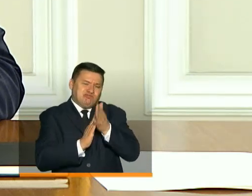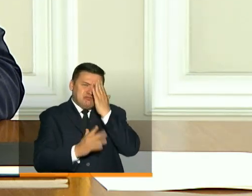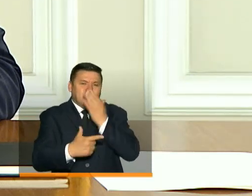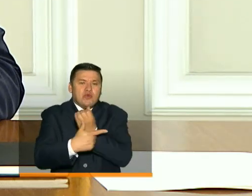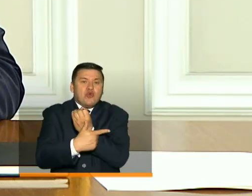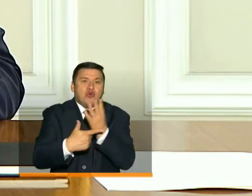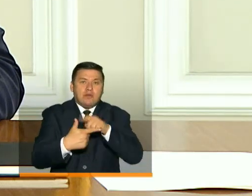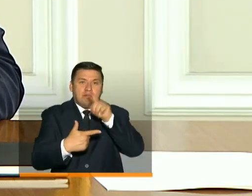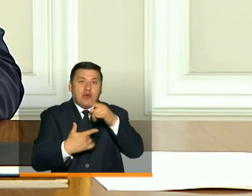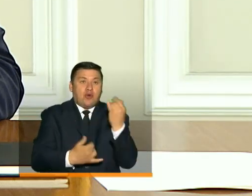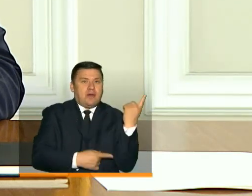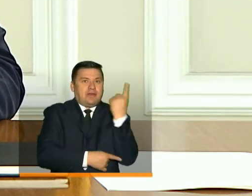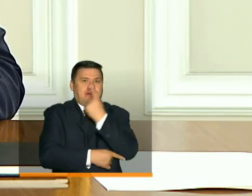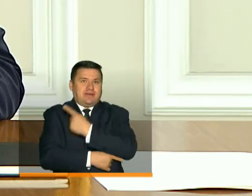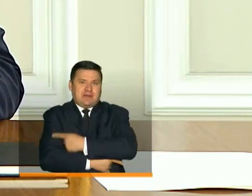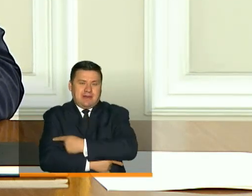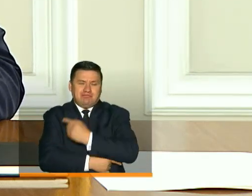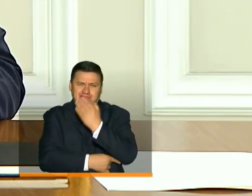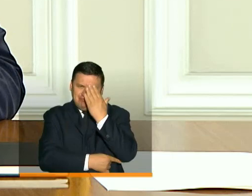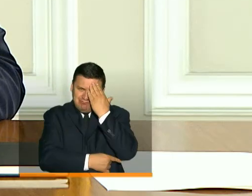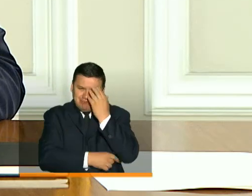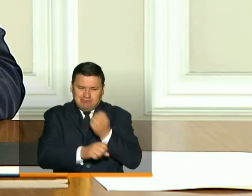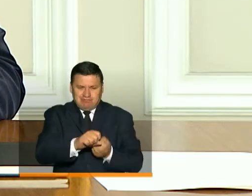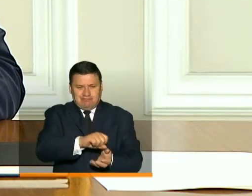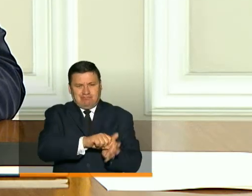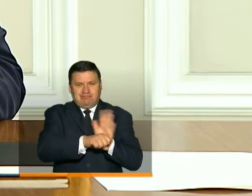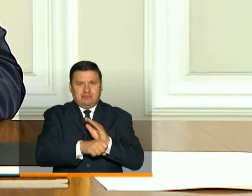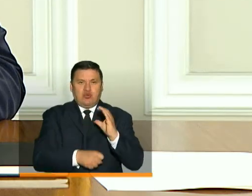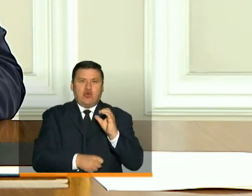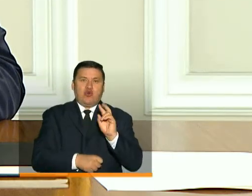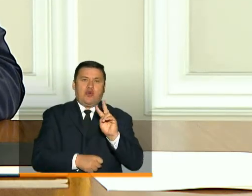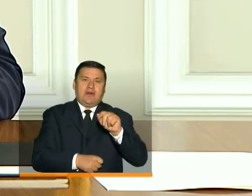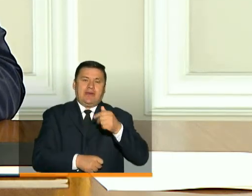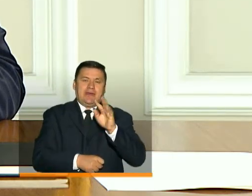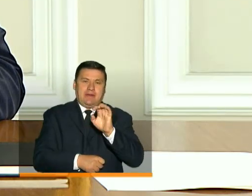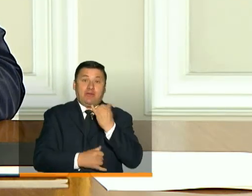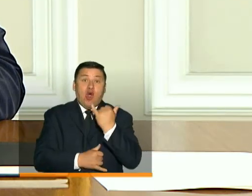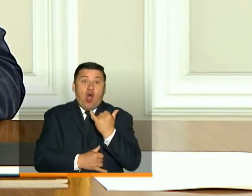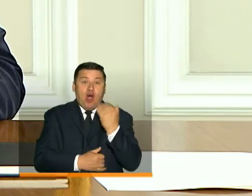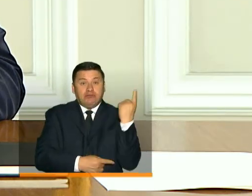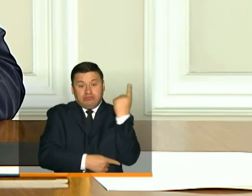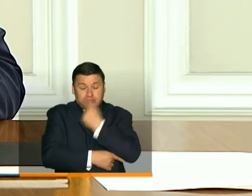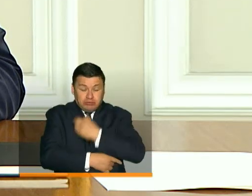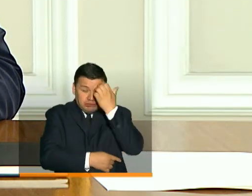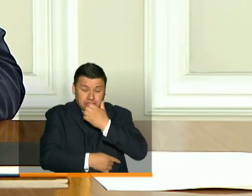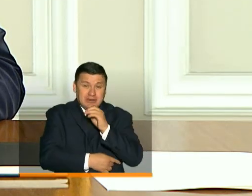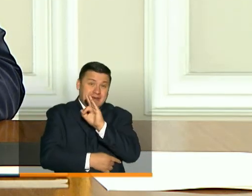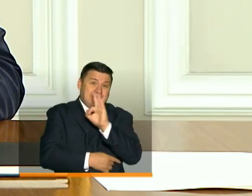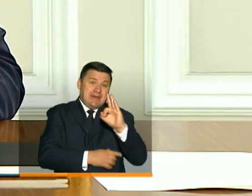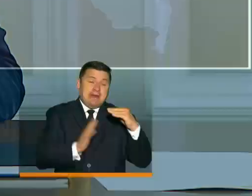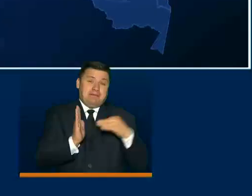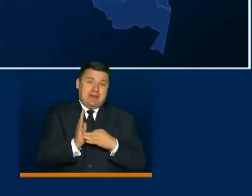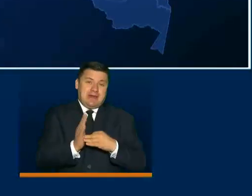que tenemos para el día de hoy relacionadas con el COVID-19. Hoy se adelantaron